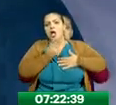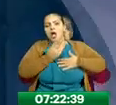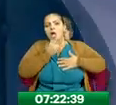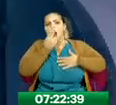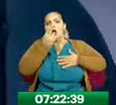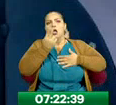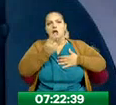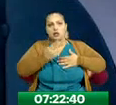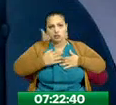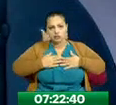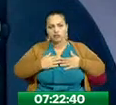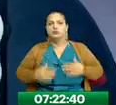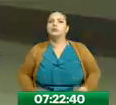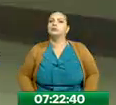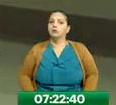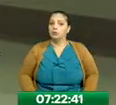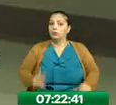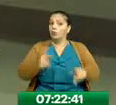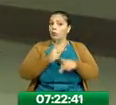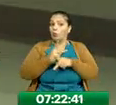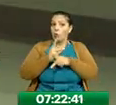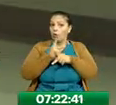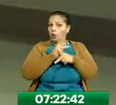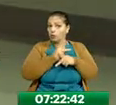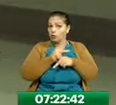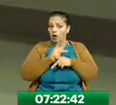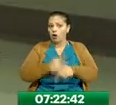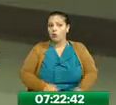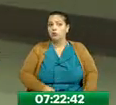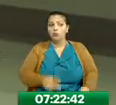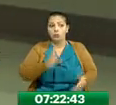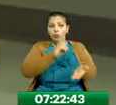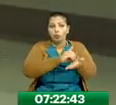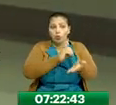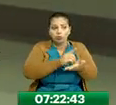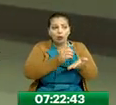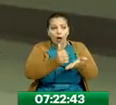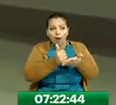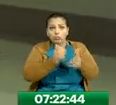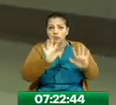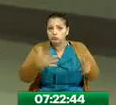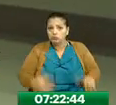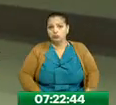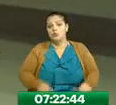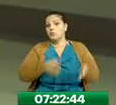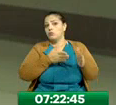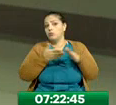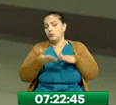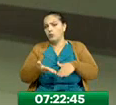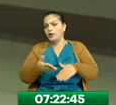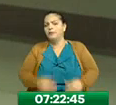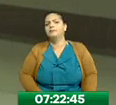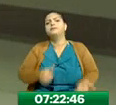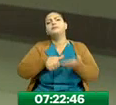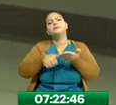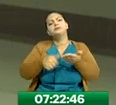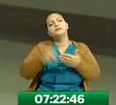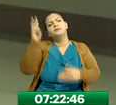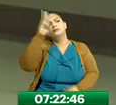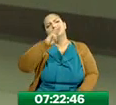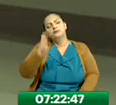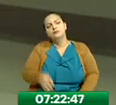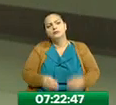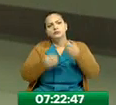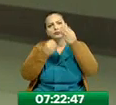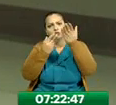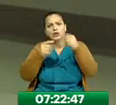marcado, sí puede ser mortal. Y aunque el Ministerio de Salud confirmó que en Ecuador no existen casos de coronavirus, el país sigue